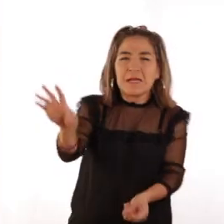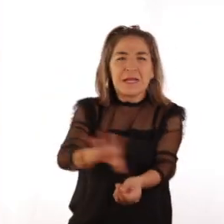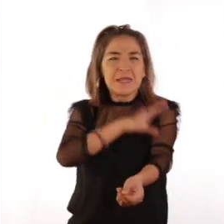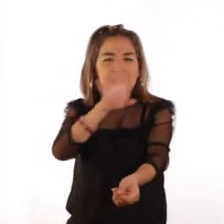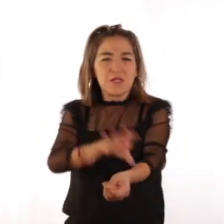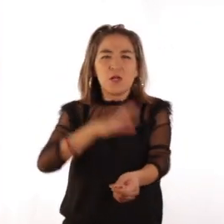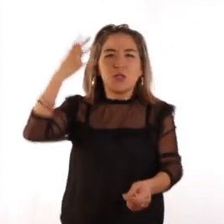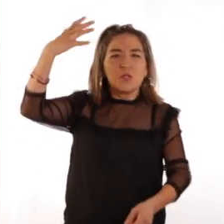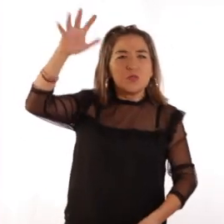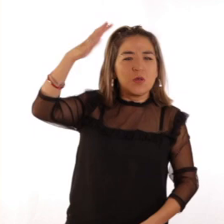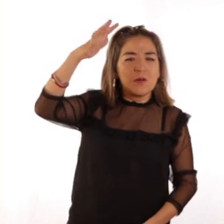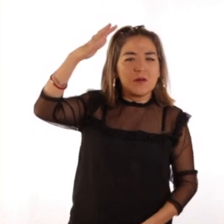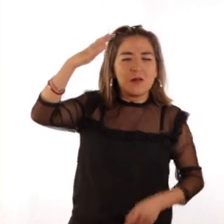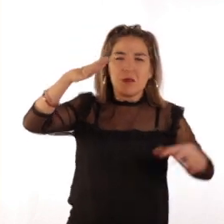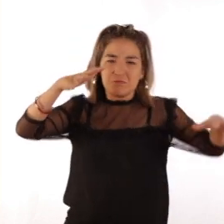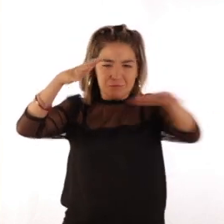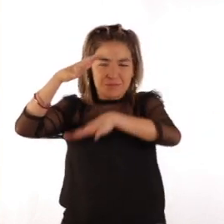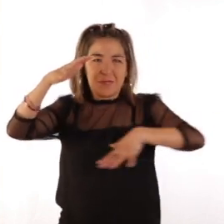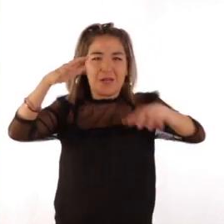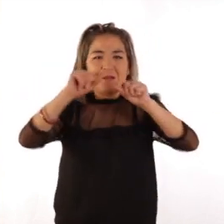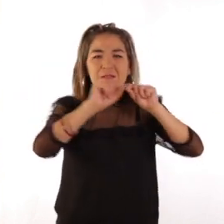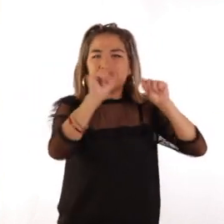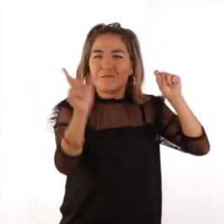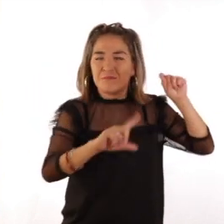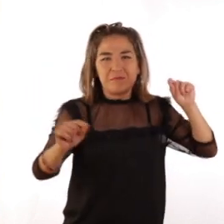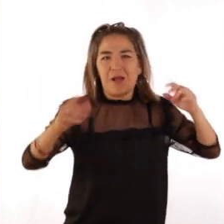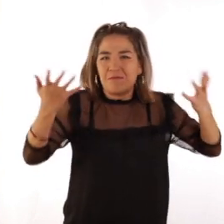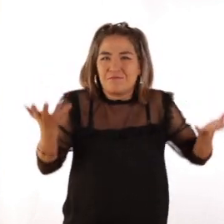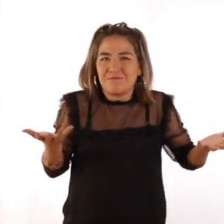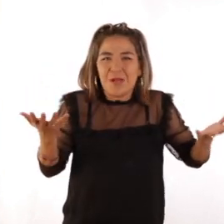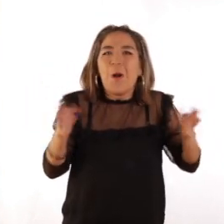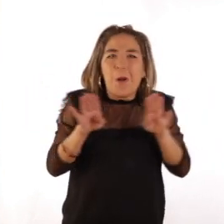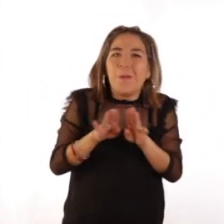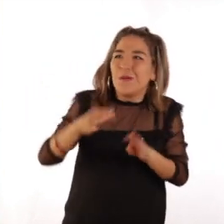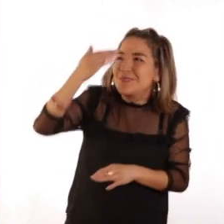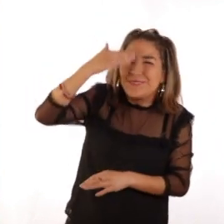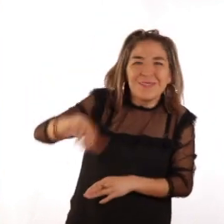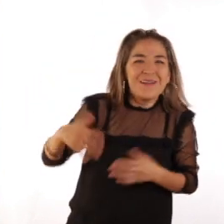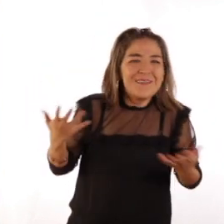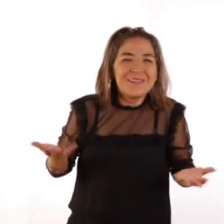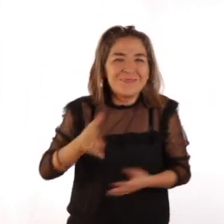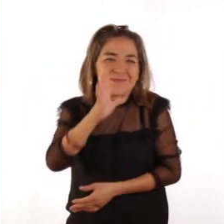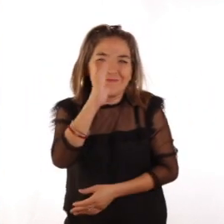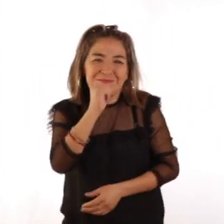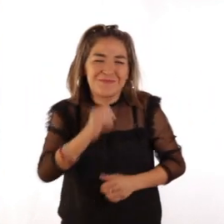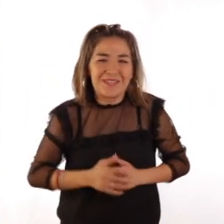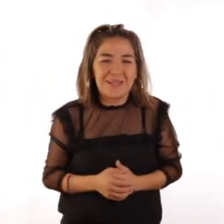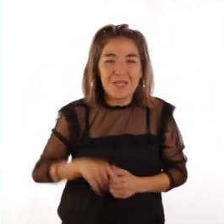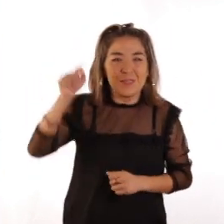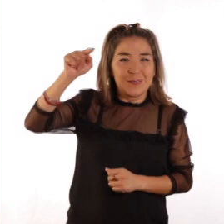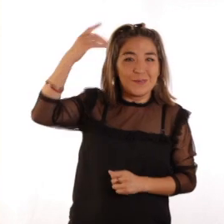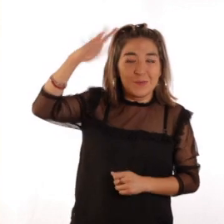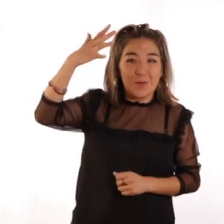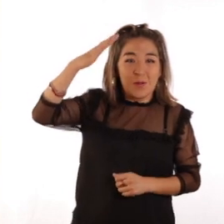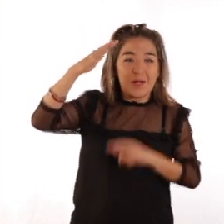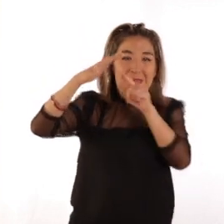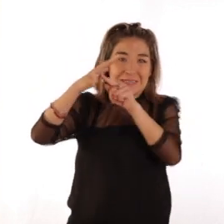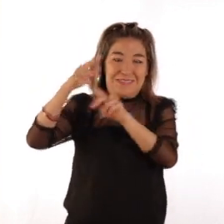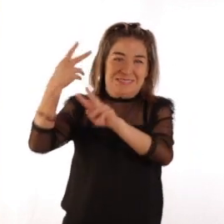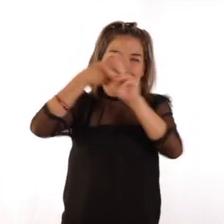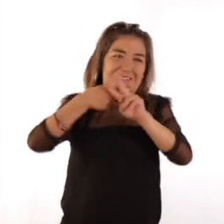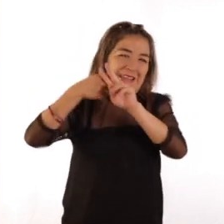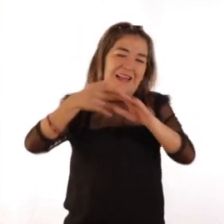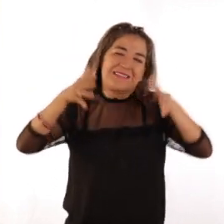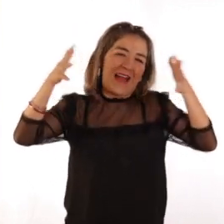energía solar incide sobre la República Mexicana. No hay manera de saberlo, porque además el Sol,